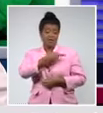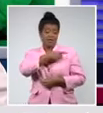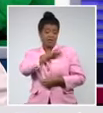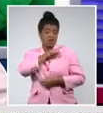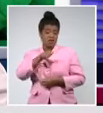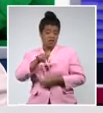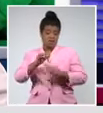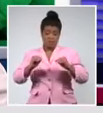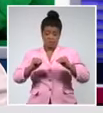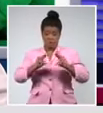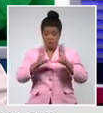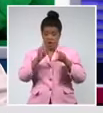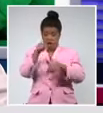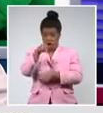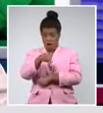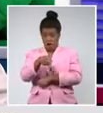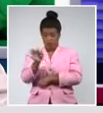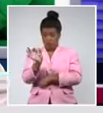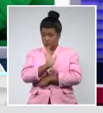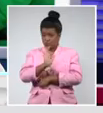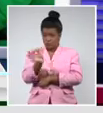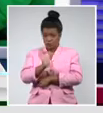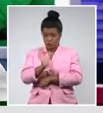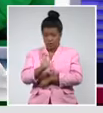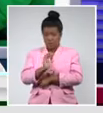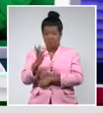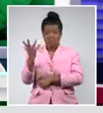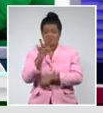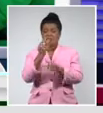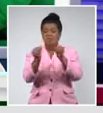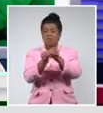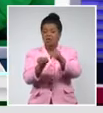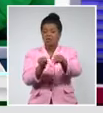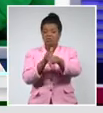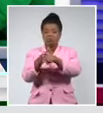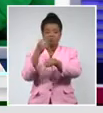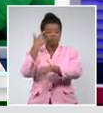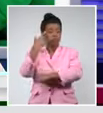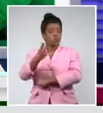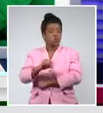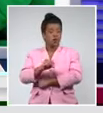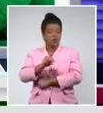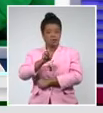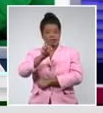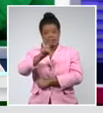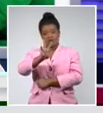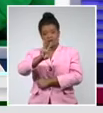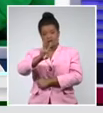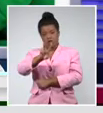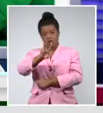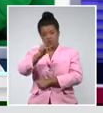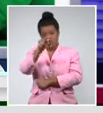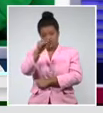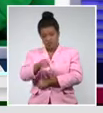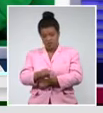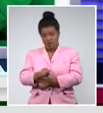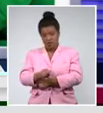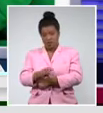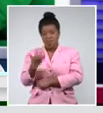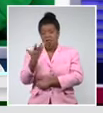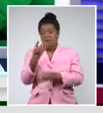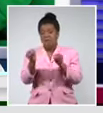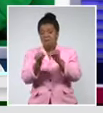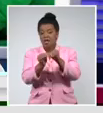hoy todavía no se había podido precisar la fuente de infección en 32 pacientes de los